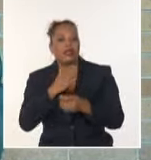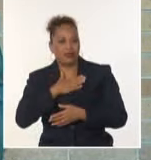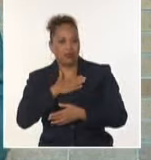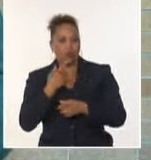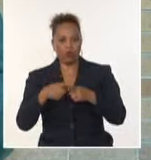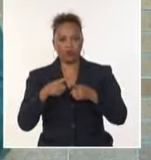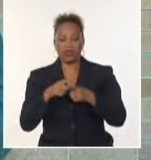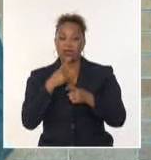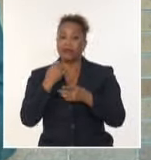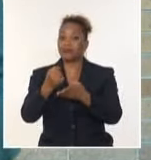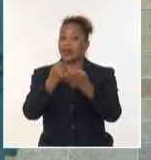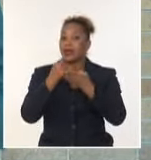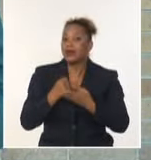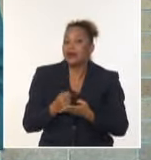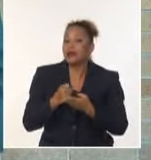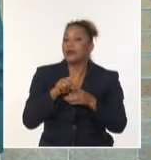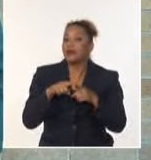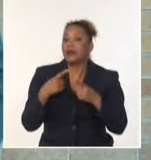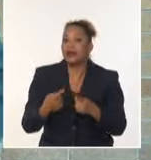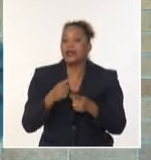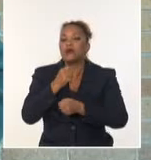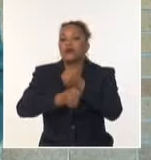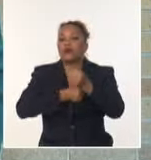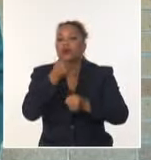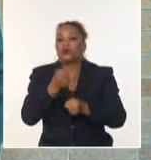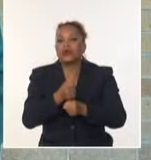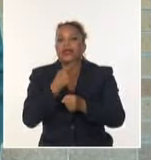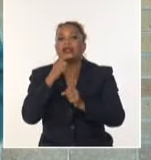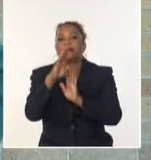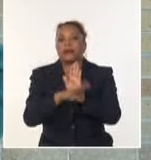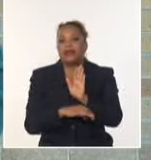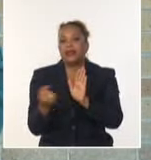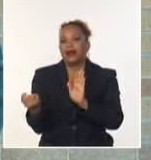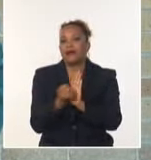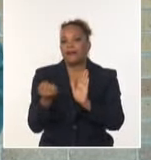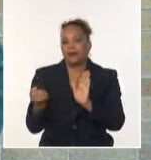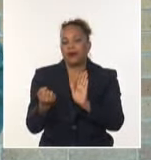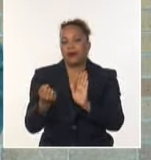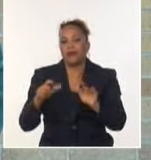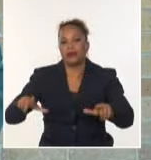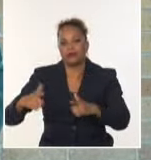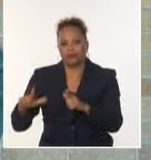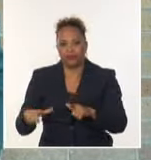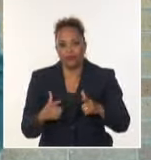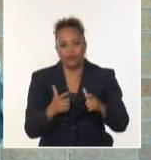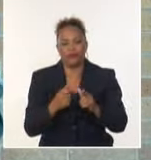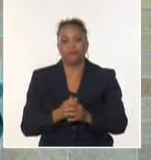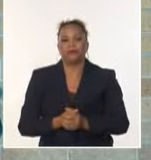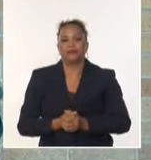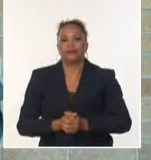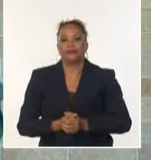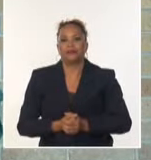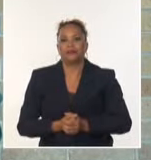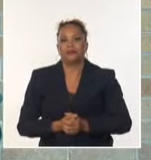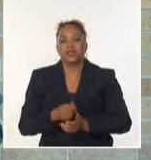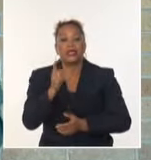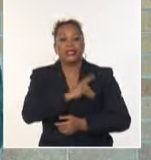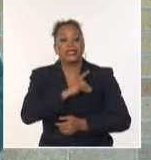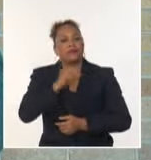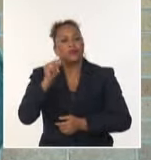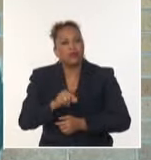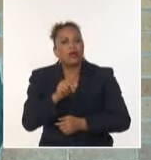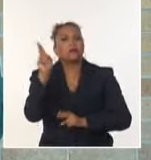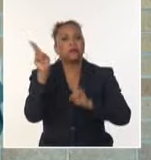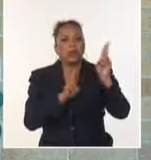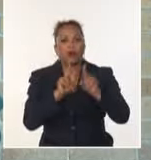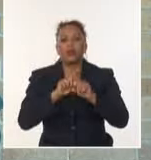no permiten utilizar adecuadamente las medidas aprobadas para potenciar este sector. Los diputados coincidieron que